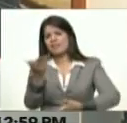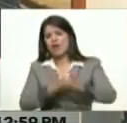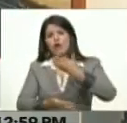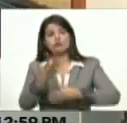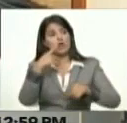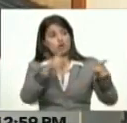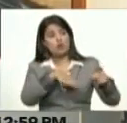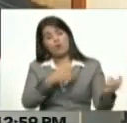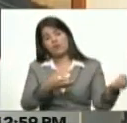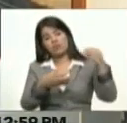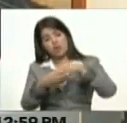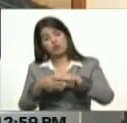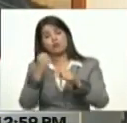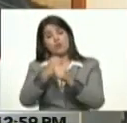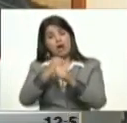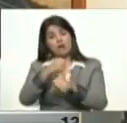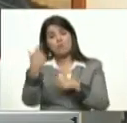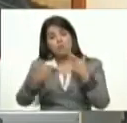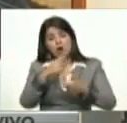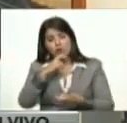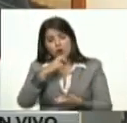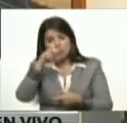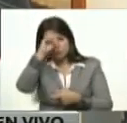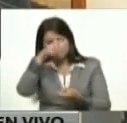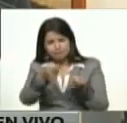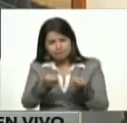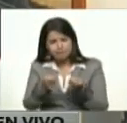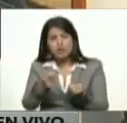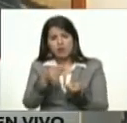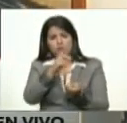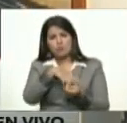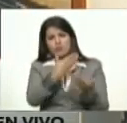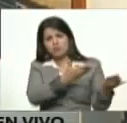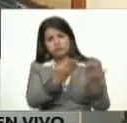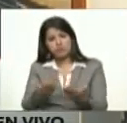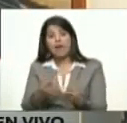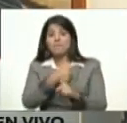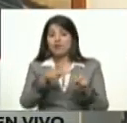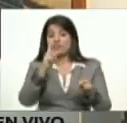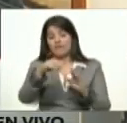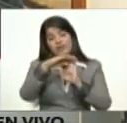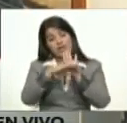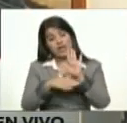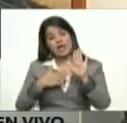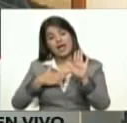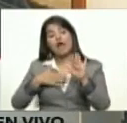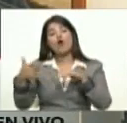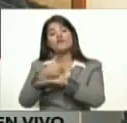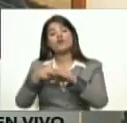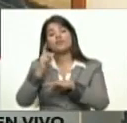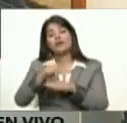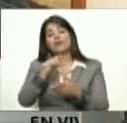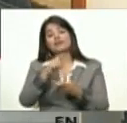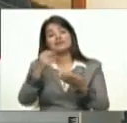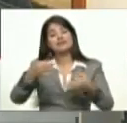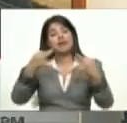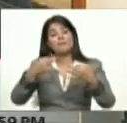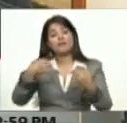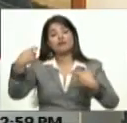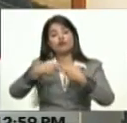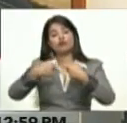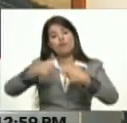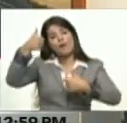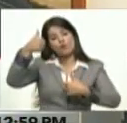la exploración y explotación del oro en Venezuela, en términos en los cuales el Estado se reserva siempre la